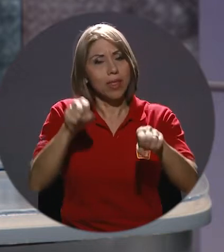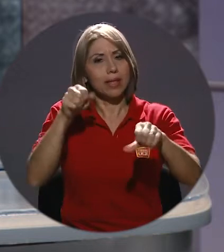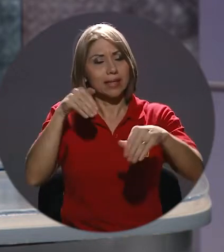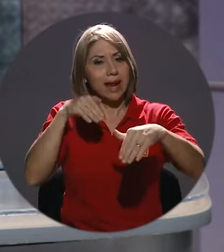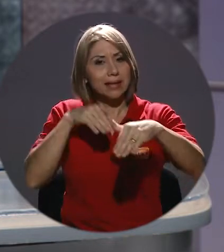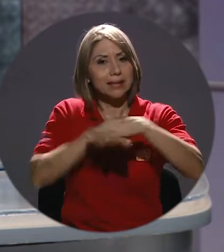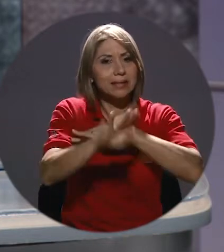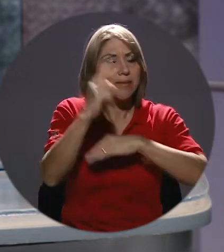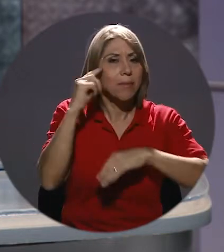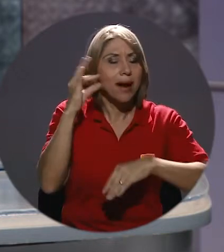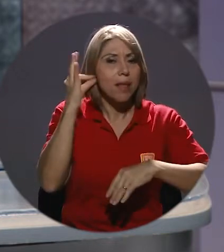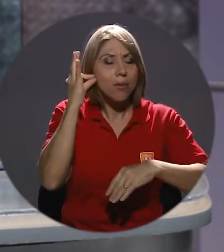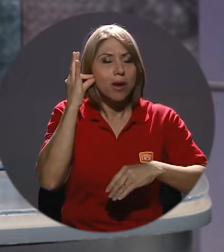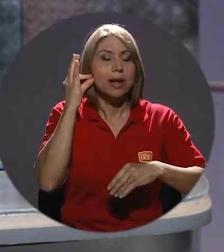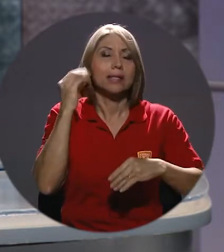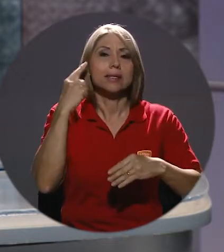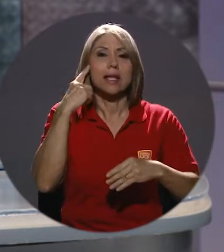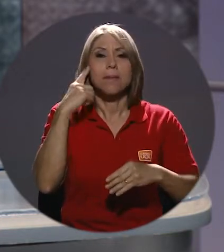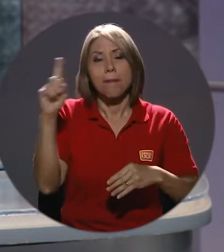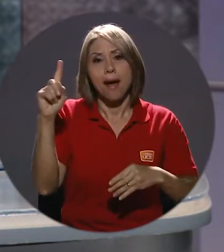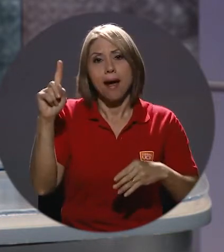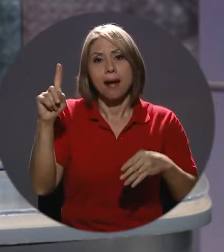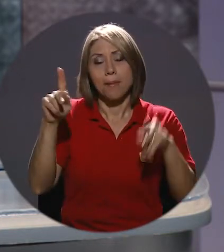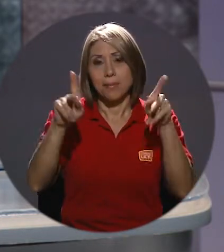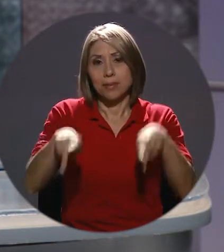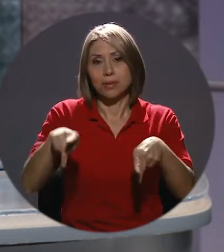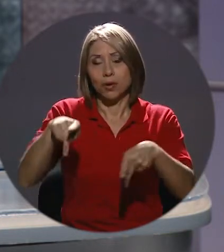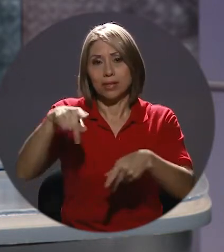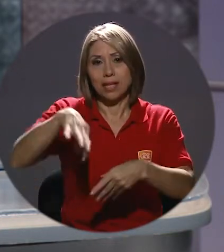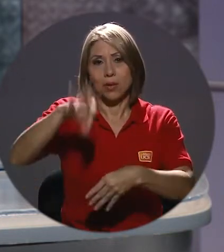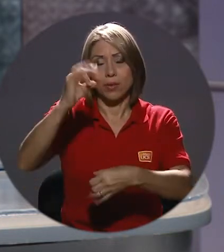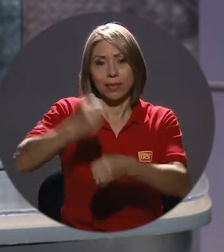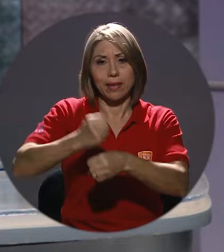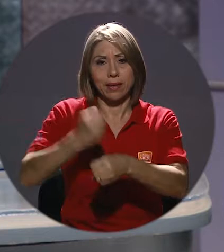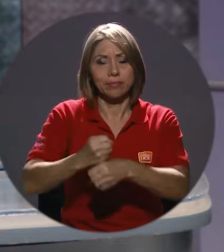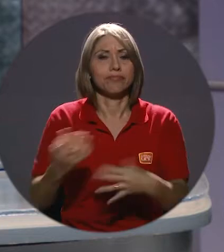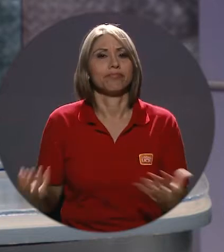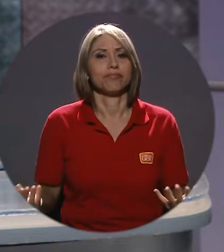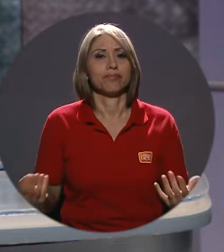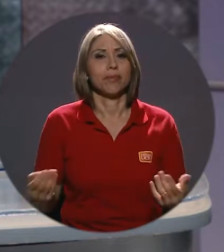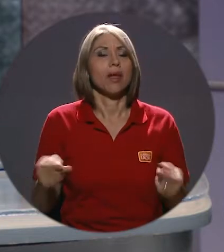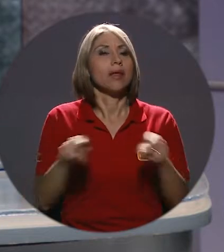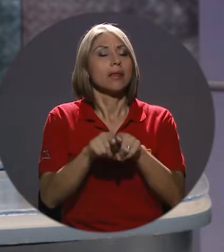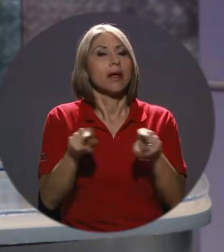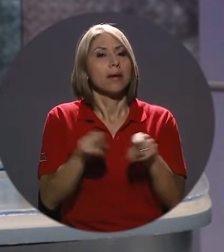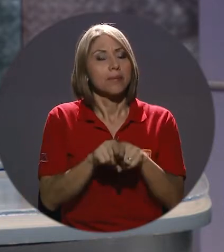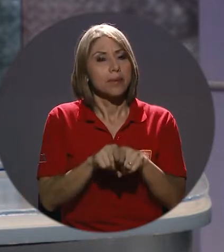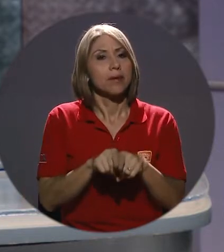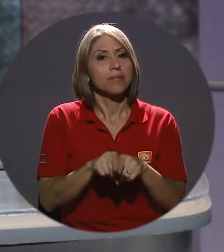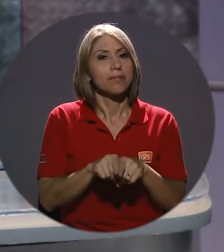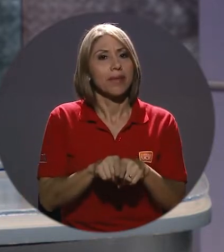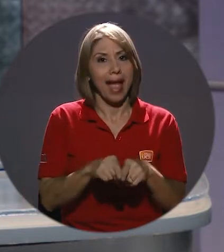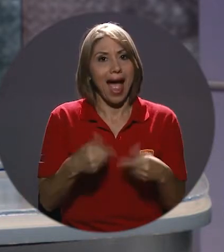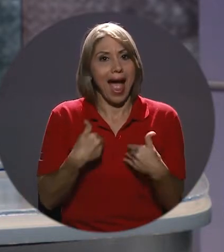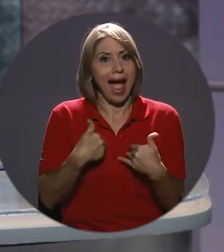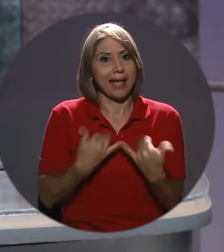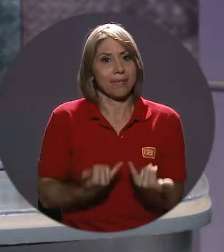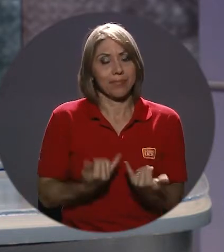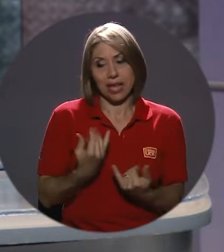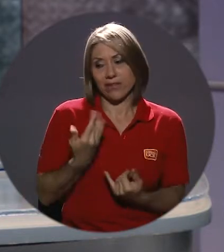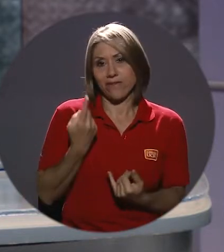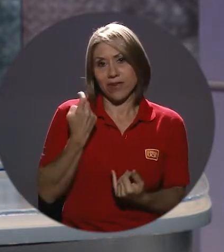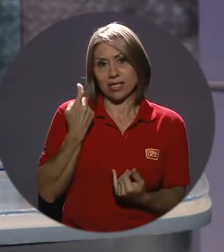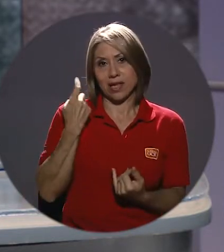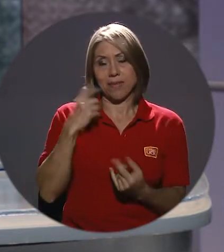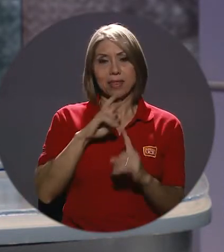accesible para las mujeres y para quien ingrese al mercado laboral, sino porque existe, y